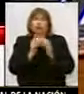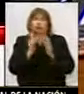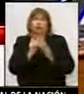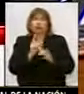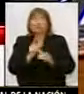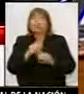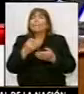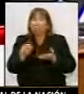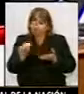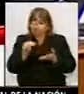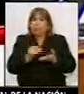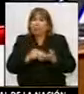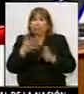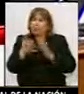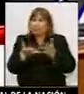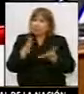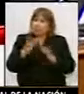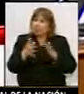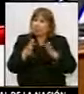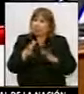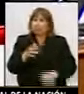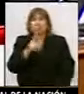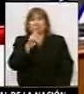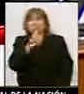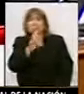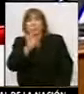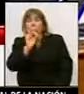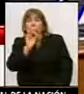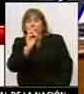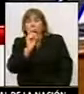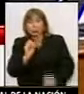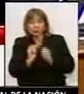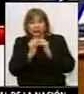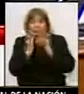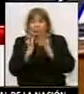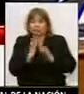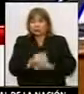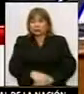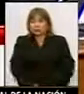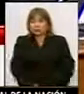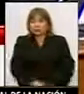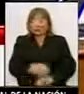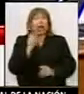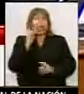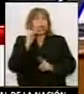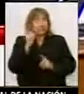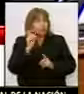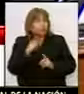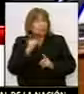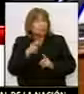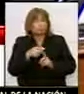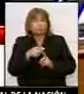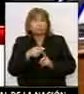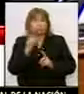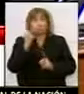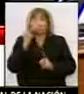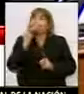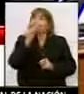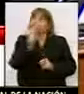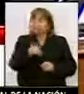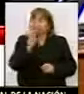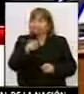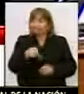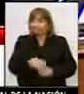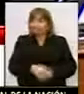Y apacuchon por lo menos 180 días man presidenta, porque caipija cachkami, chay, picunam chay,